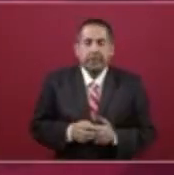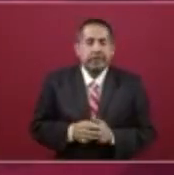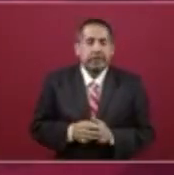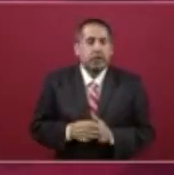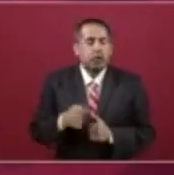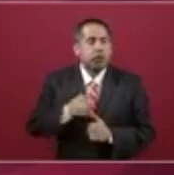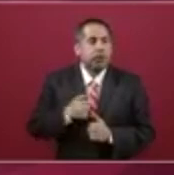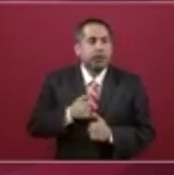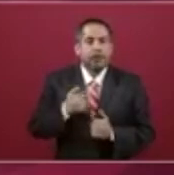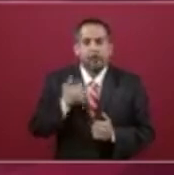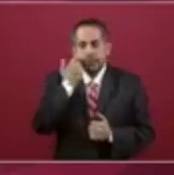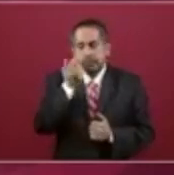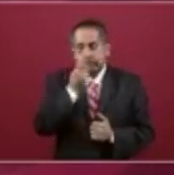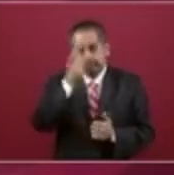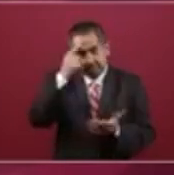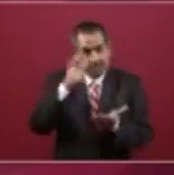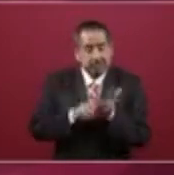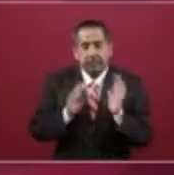Yo lo que creo